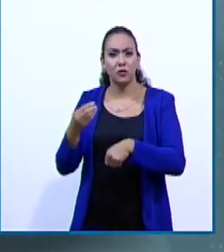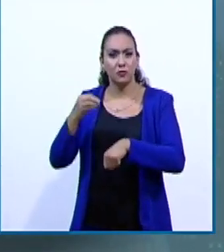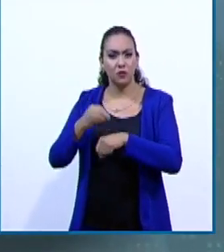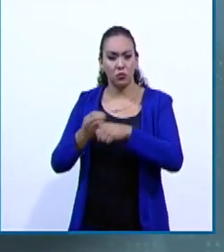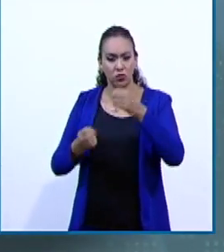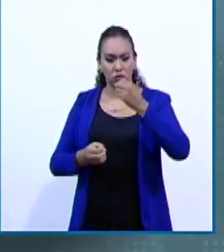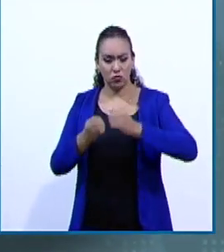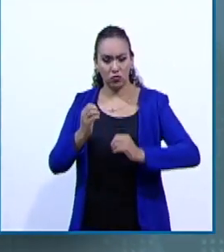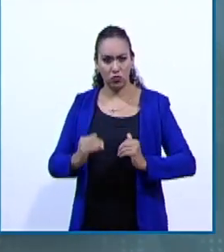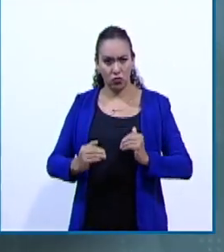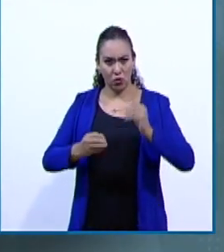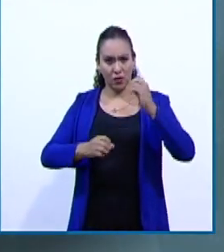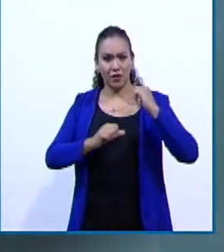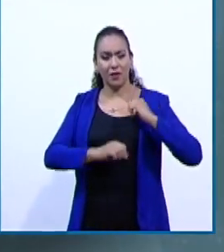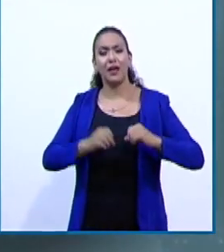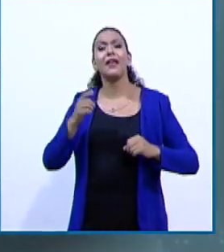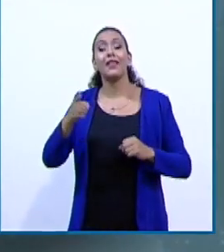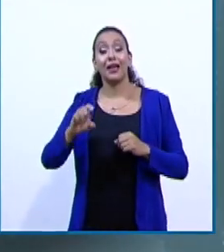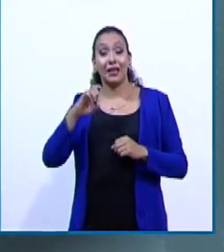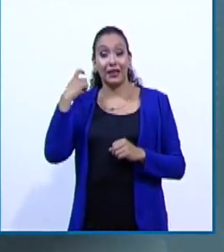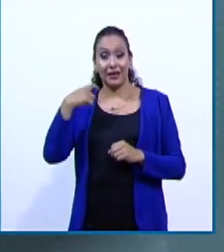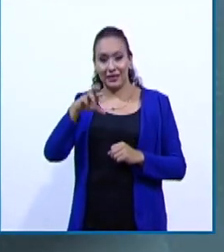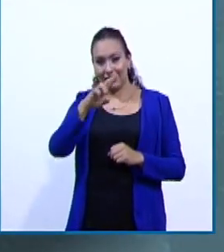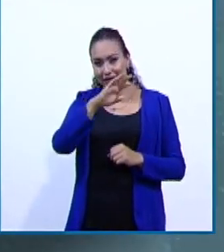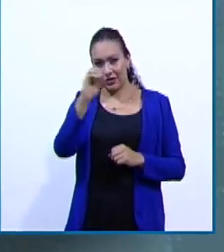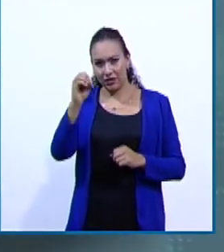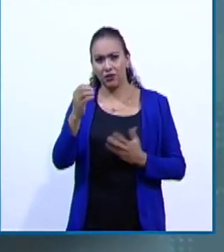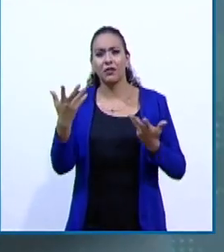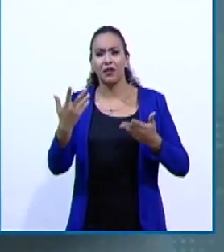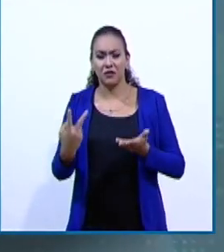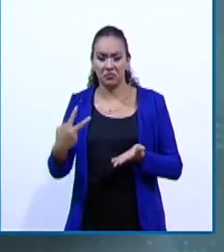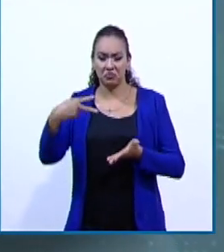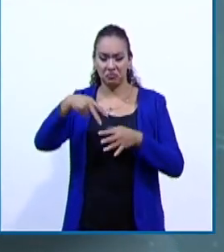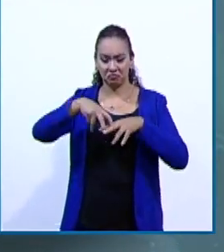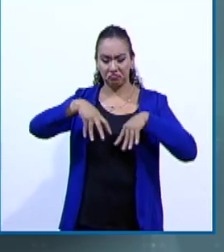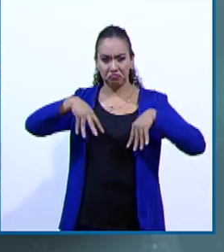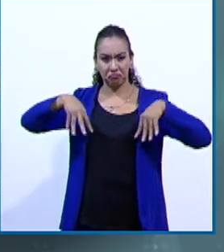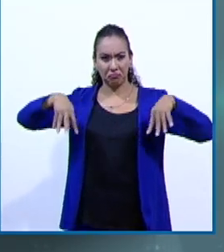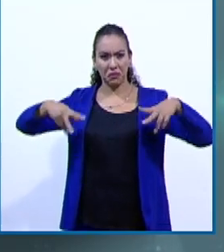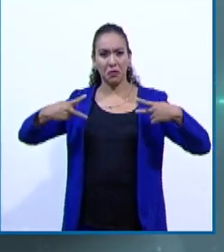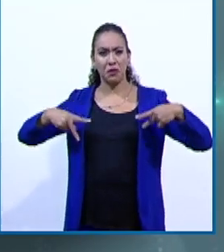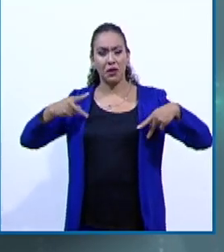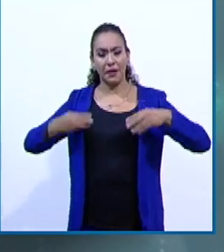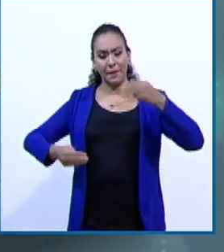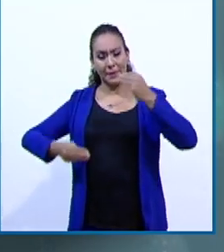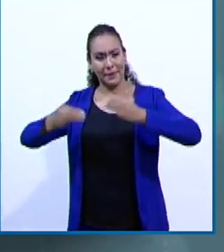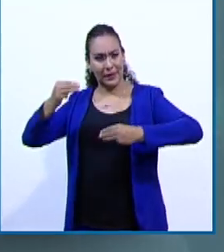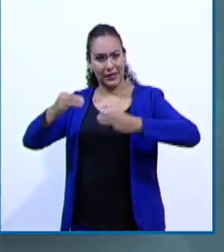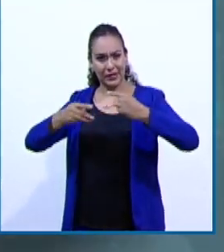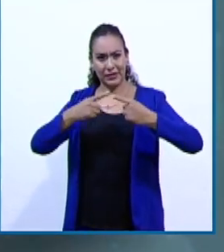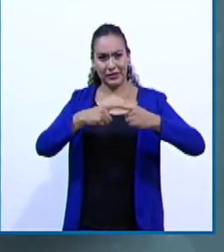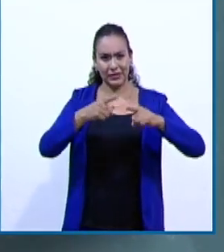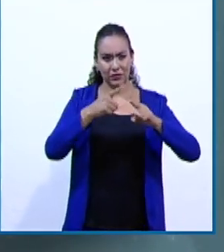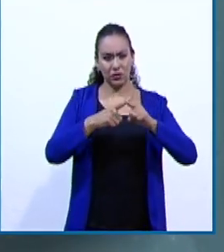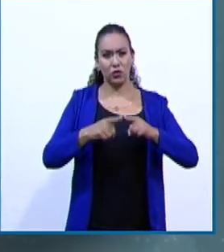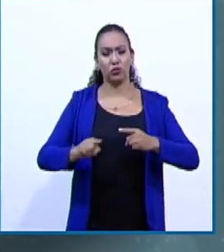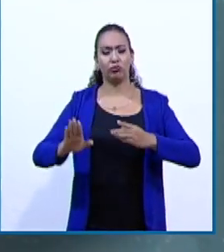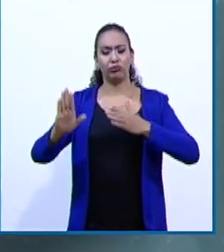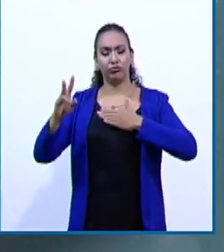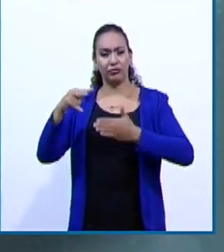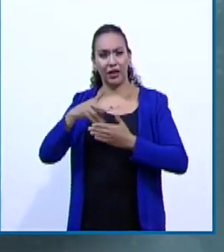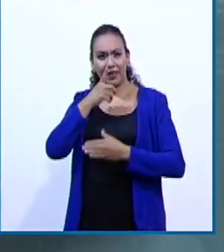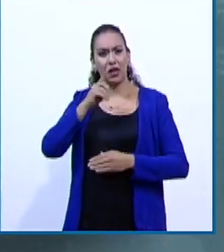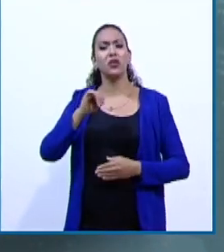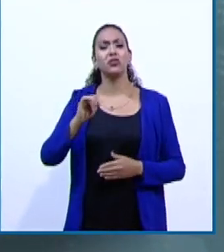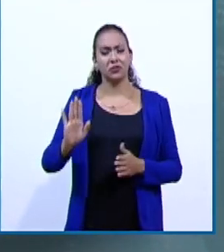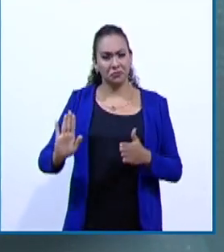de Justicia de Quintana Roo, se llevó a cabo una sesión solemne en la que magistradas y magistrados del Pleno destacaron el compromiso